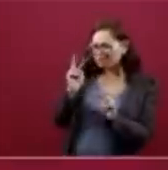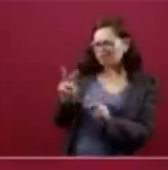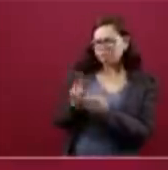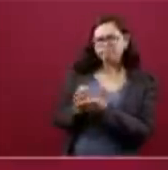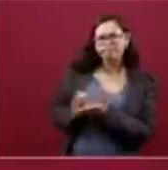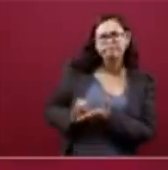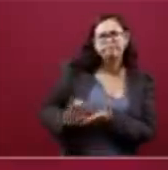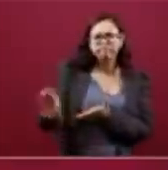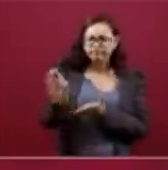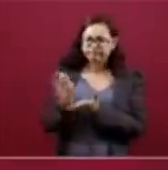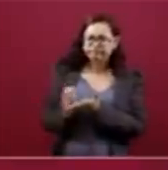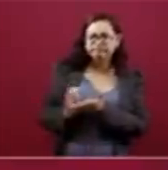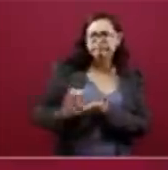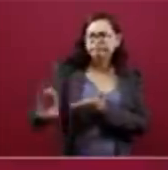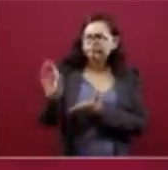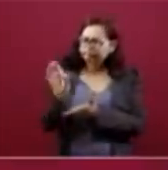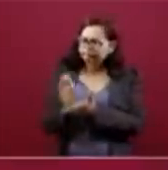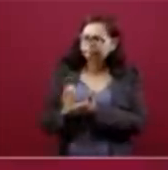las